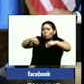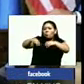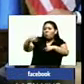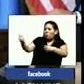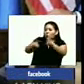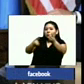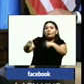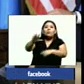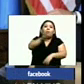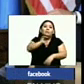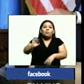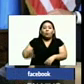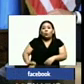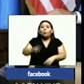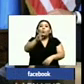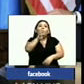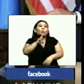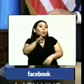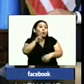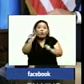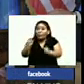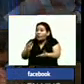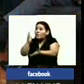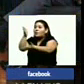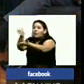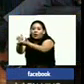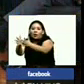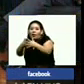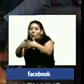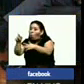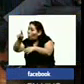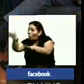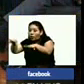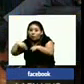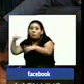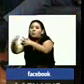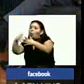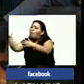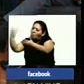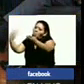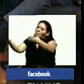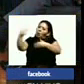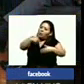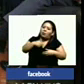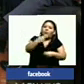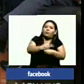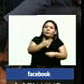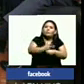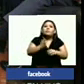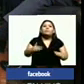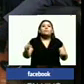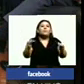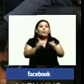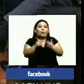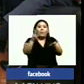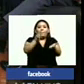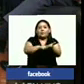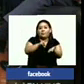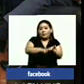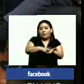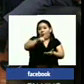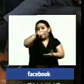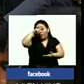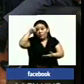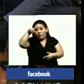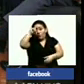migrantes Salvadoreños Y hondureños Que no lograran llegar O que no lograran Ser aceptados En los Estados Unidos También sobre las visas De trabajo Para